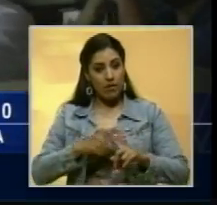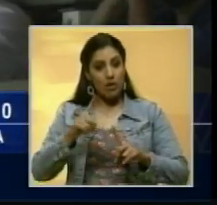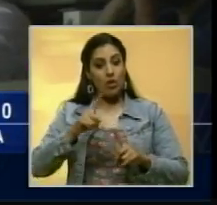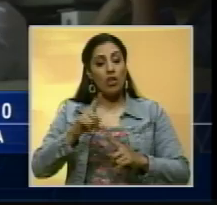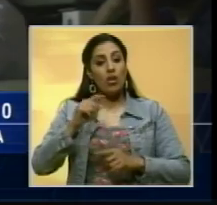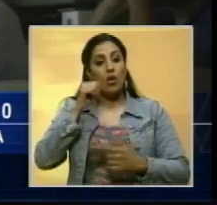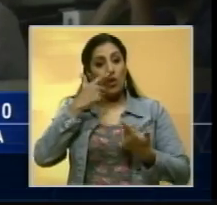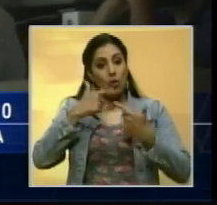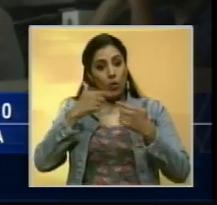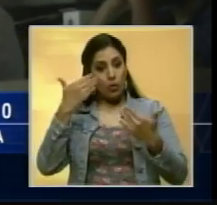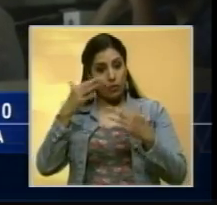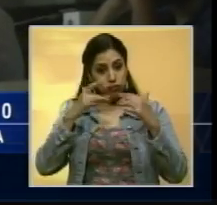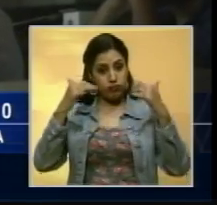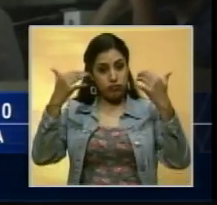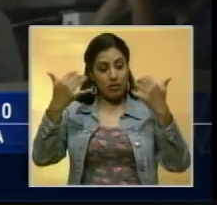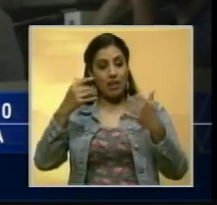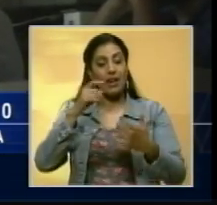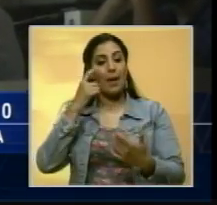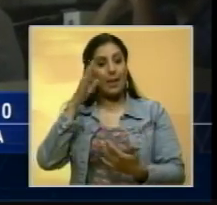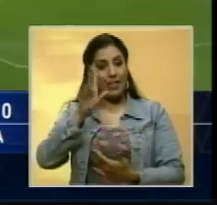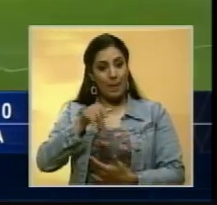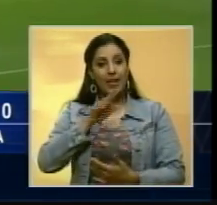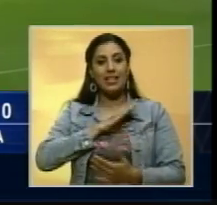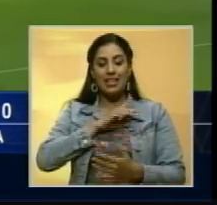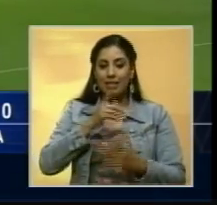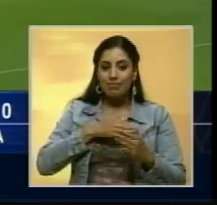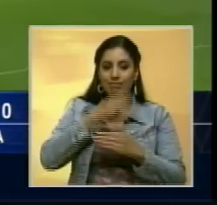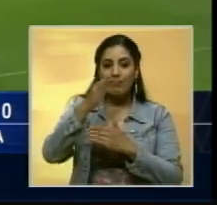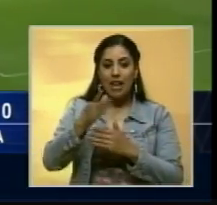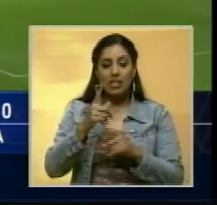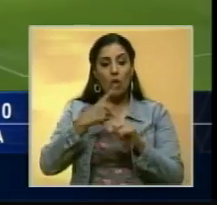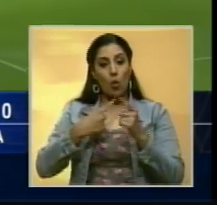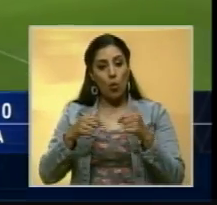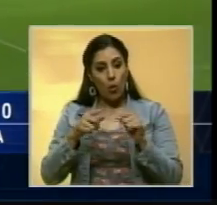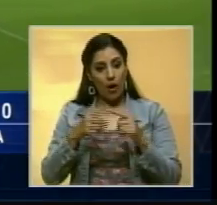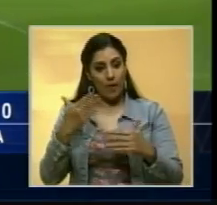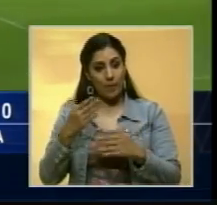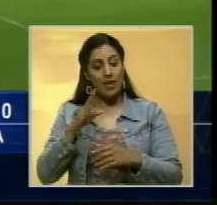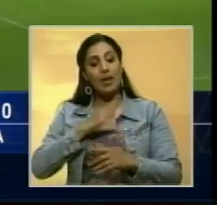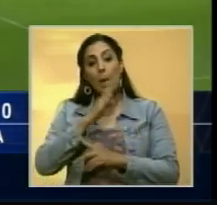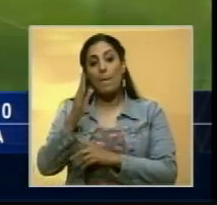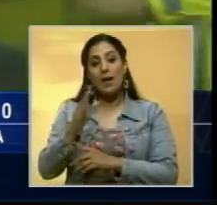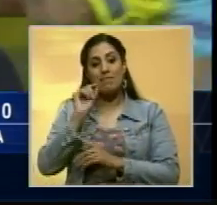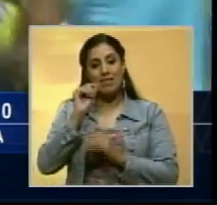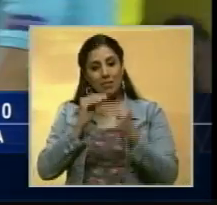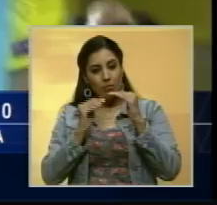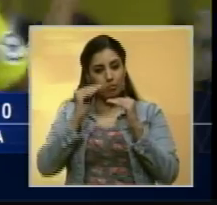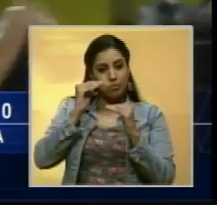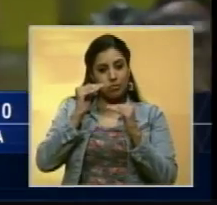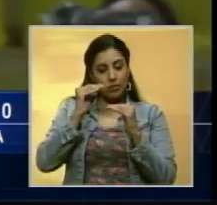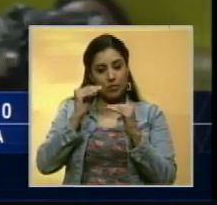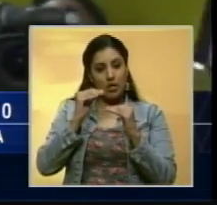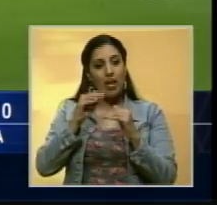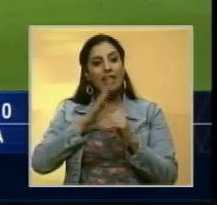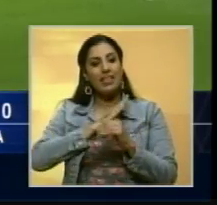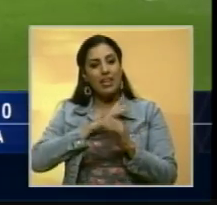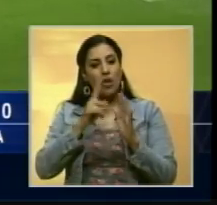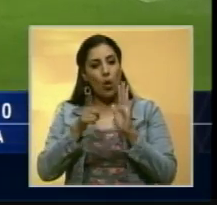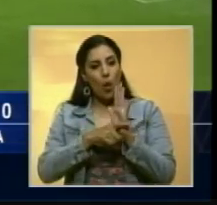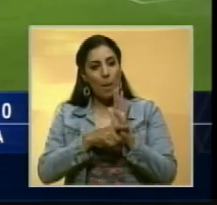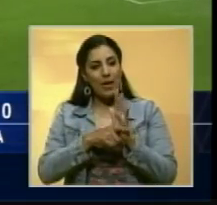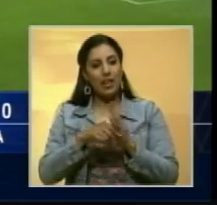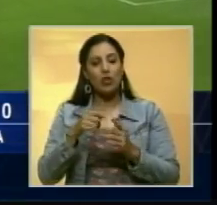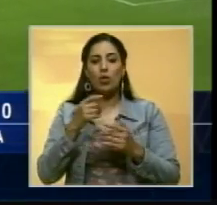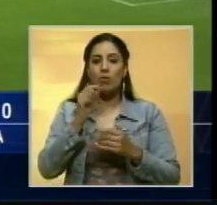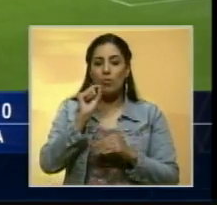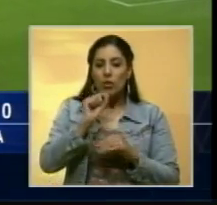En el Luis II de Fontvieille, el Mónaco también selló su pase a la próxima ronda de la Champions tras derrotar por la mínima diferencia al Villarreal con un tanto de penal de